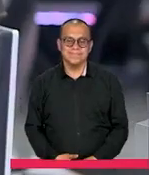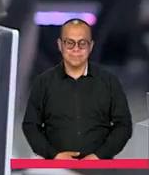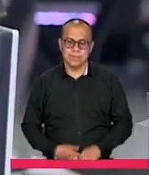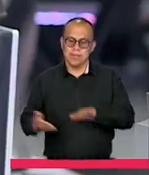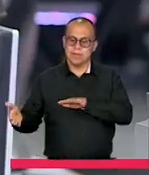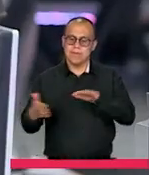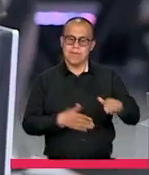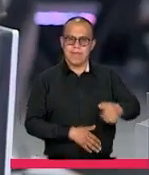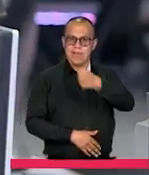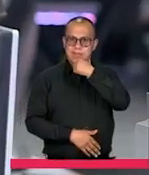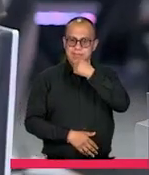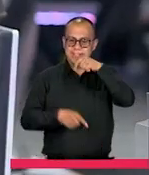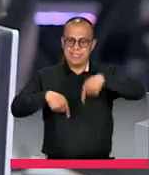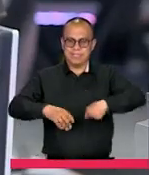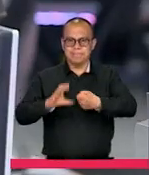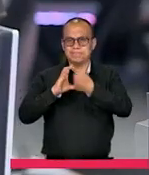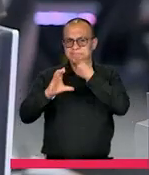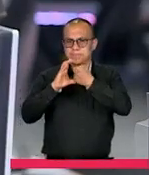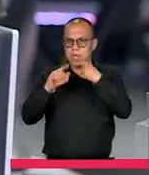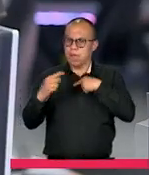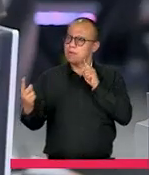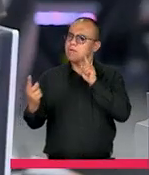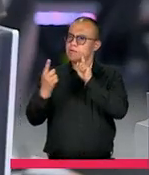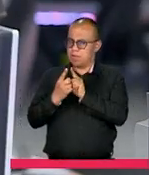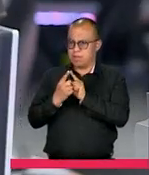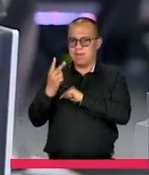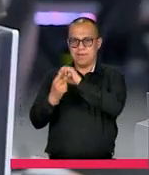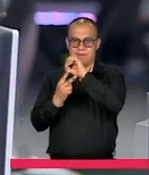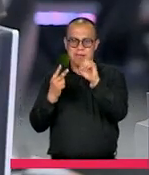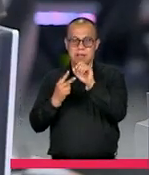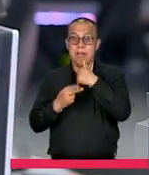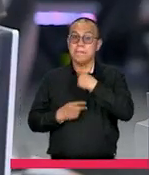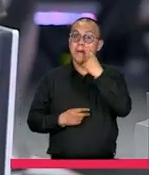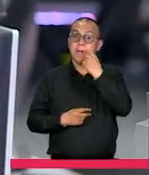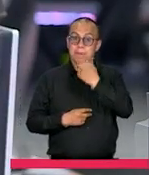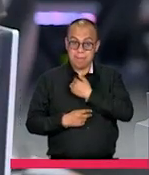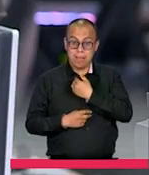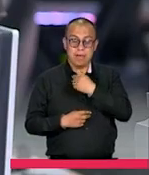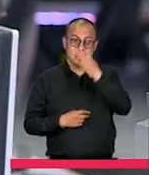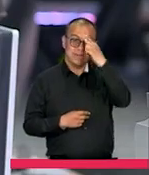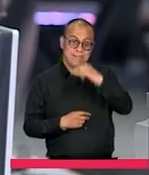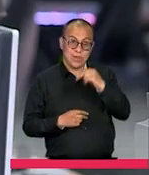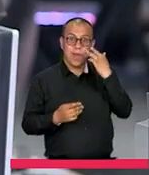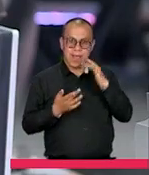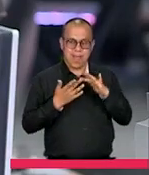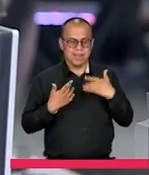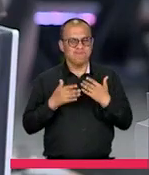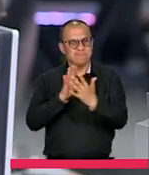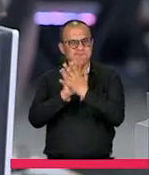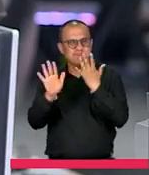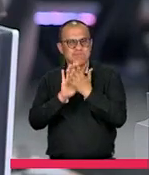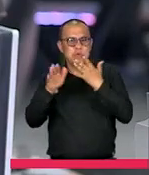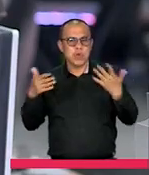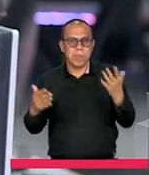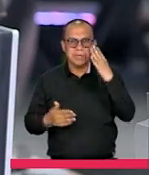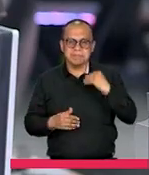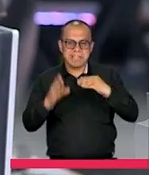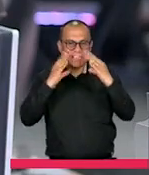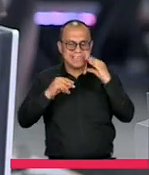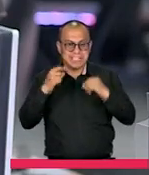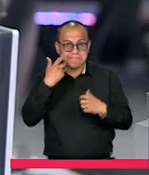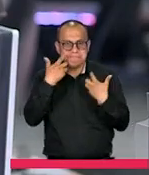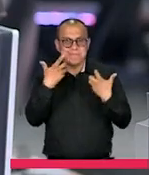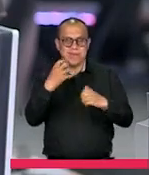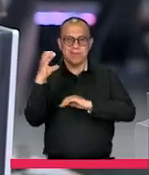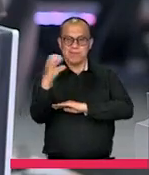En Noticias Capital hablamos con Guillermo Martínez e Isabel Poveda, los padres de Daniel Felipe Martínez, quienes nos cuentan cómo vivieron ese momento histórico